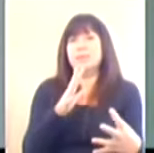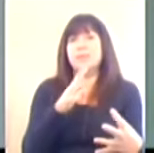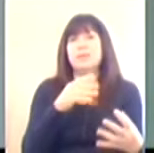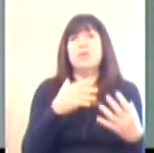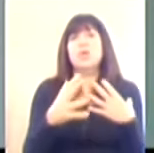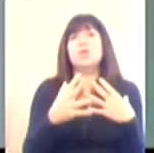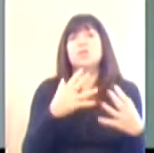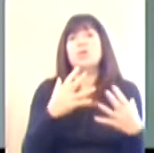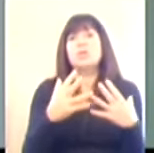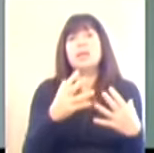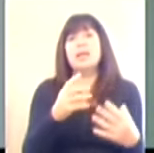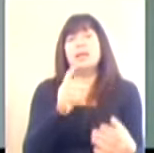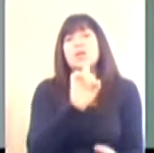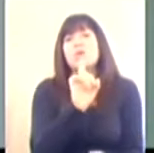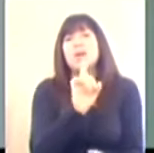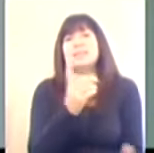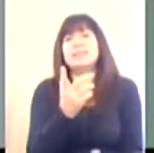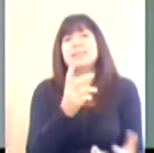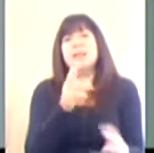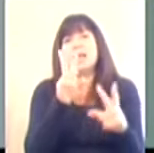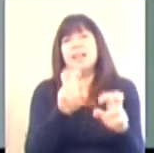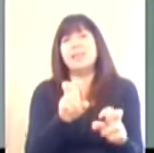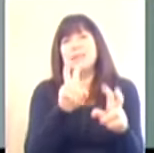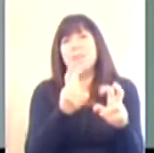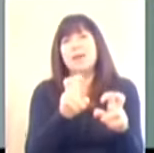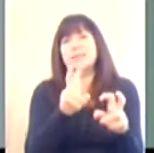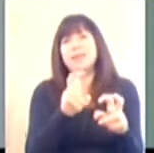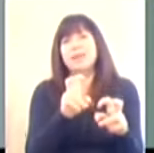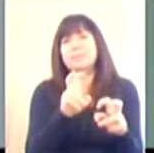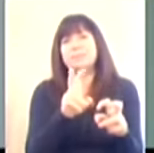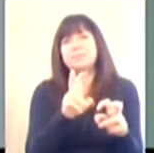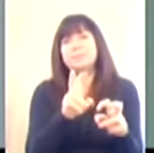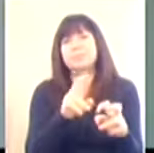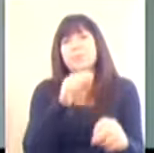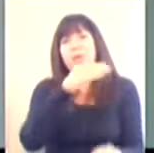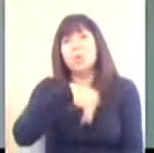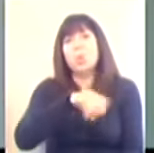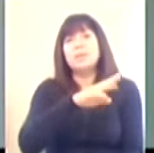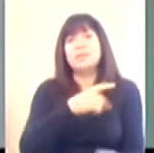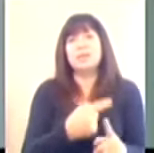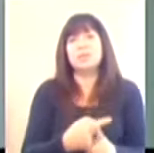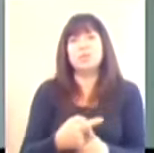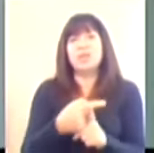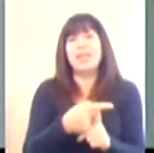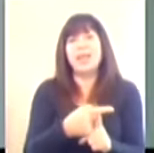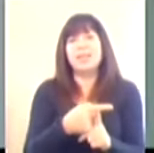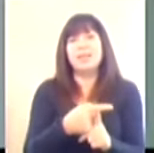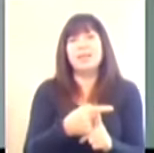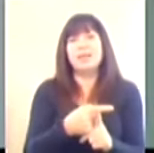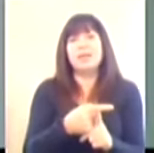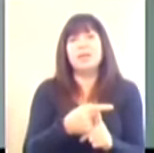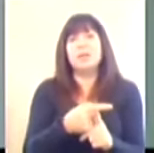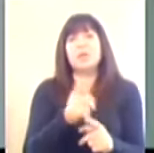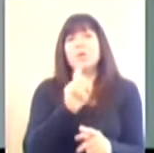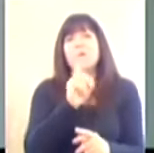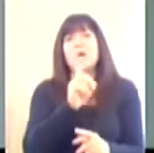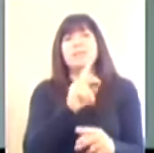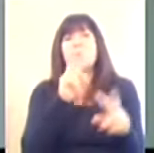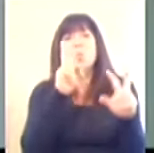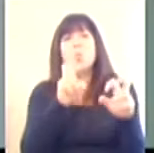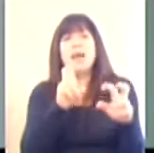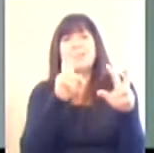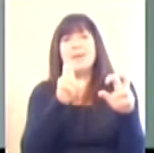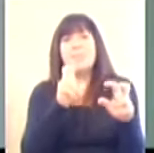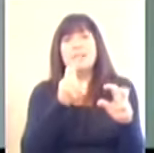donde no es la temática, o sea, si para nuestra sociedad en general este no es una temática hoy día